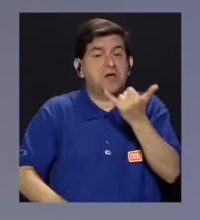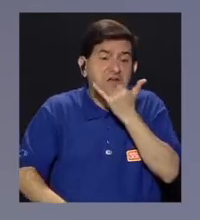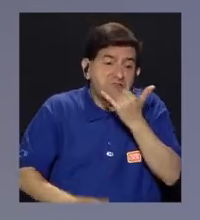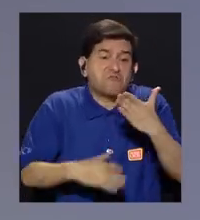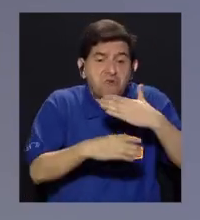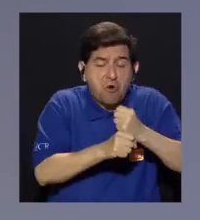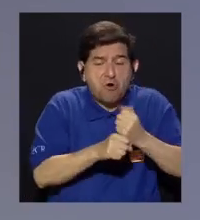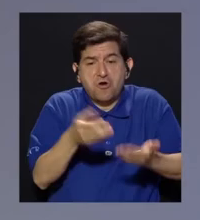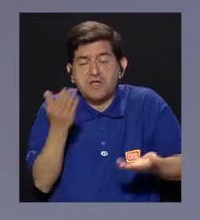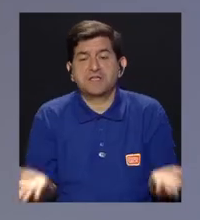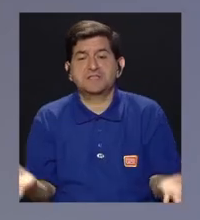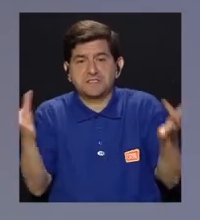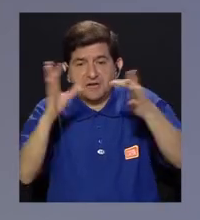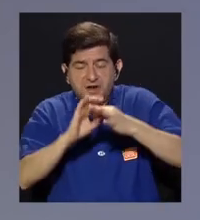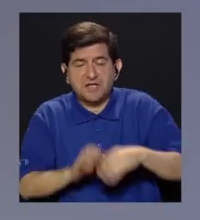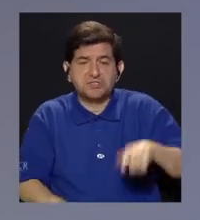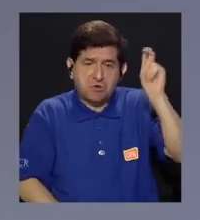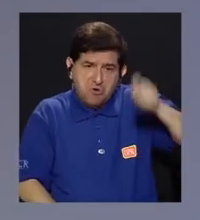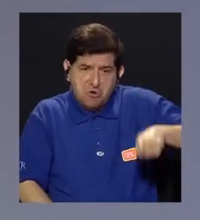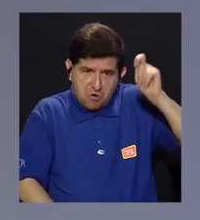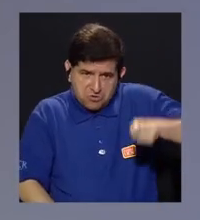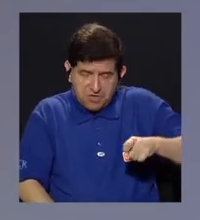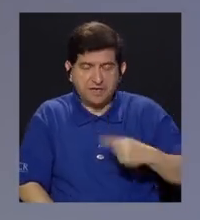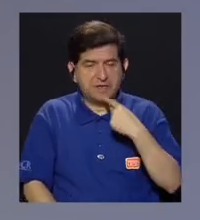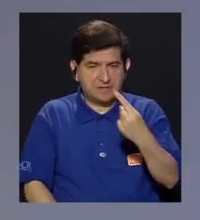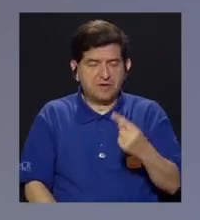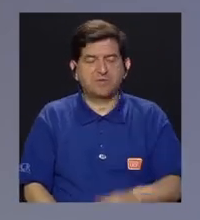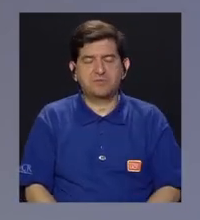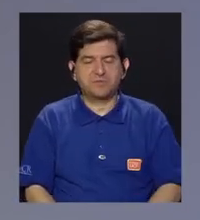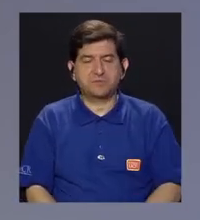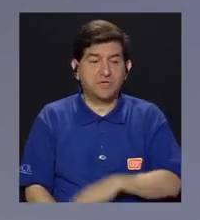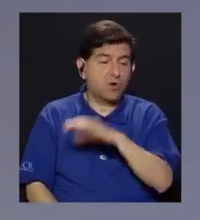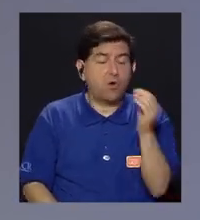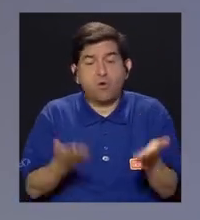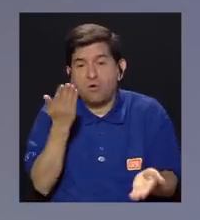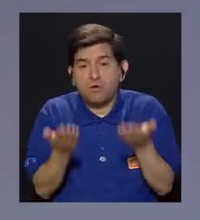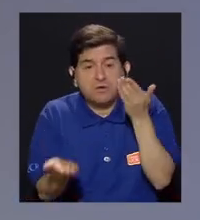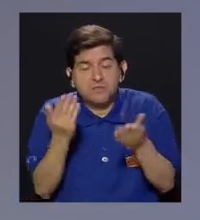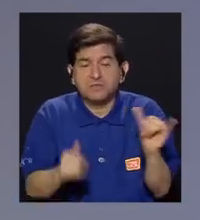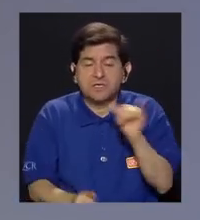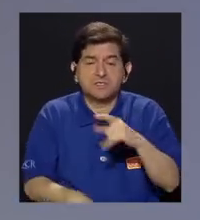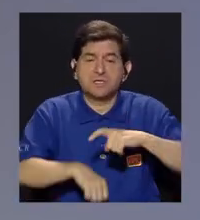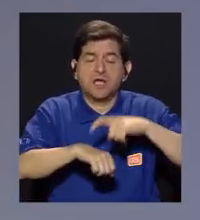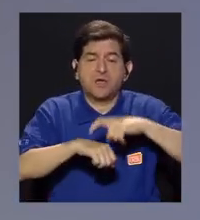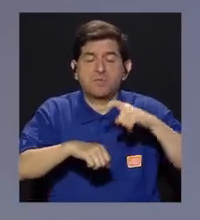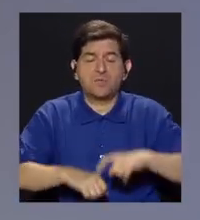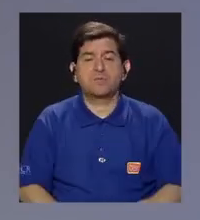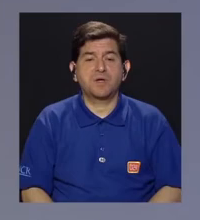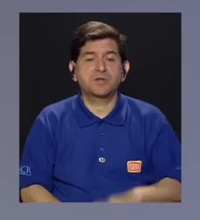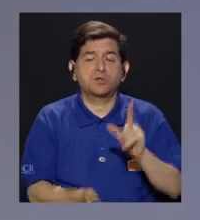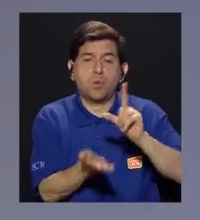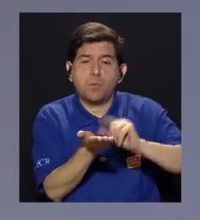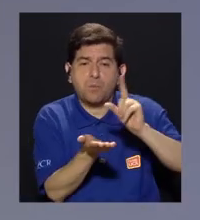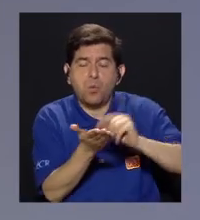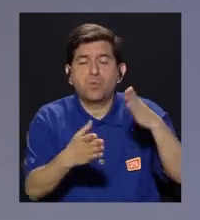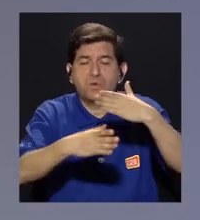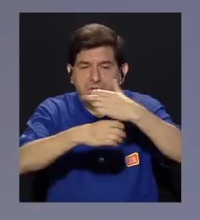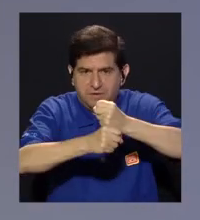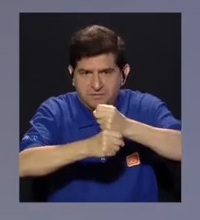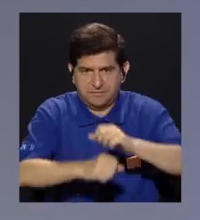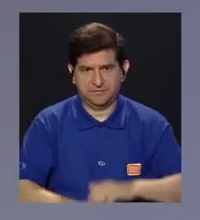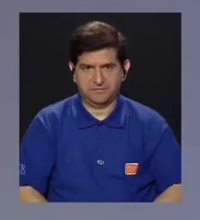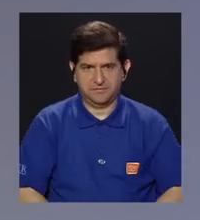de la vida cometieron un error que puede estar relacionado con tal de crédito como lo mencionaba jose o también en momentos determinados en